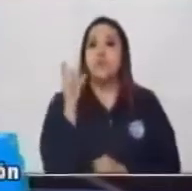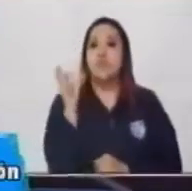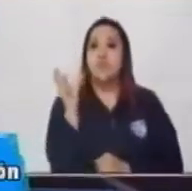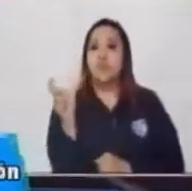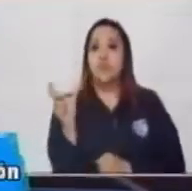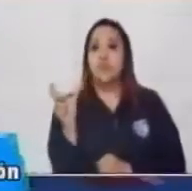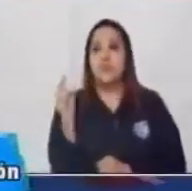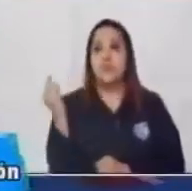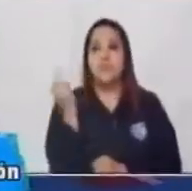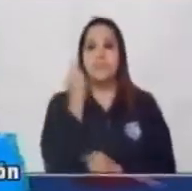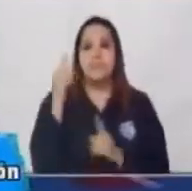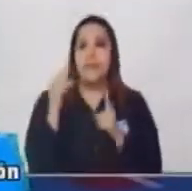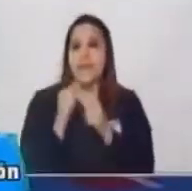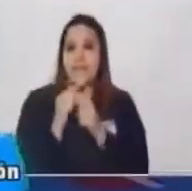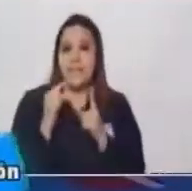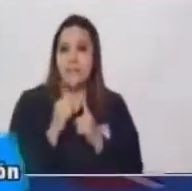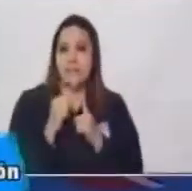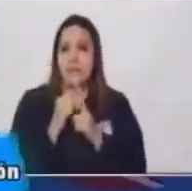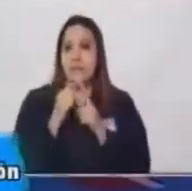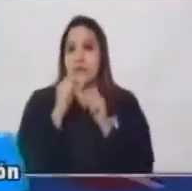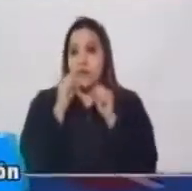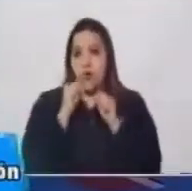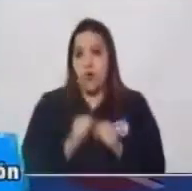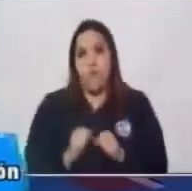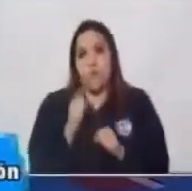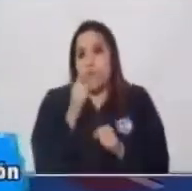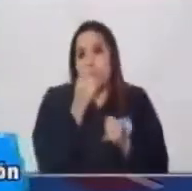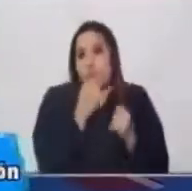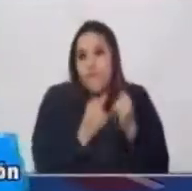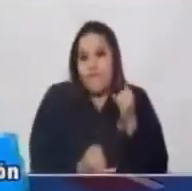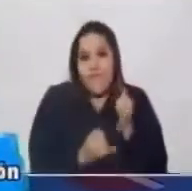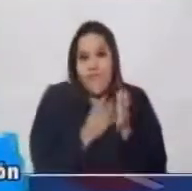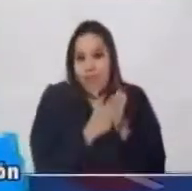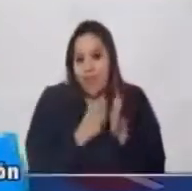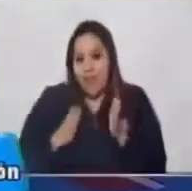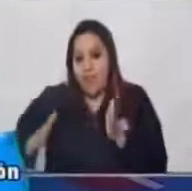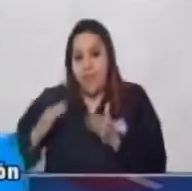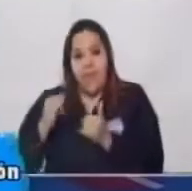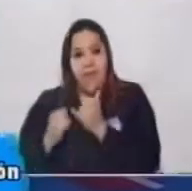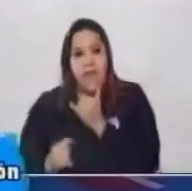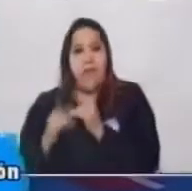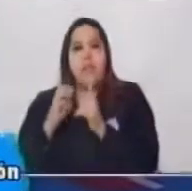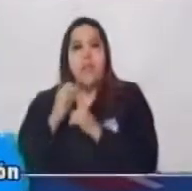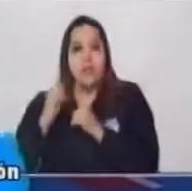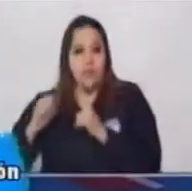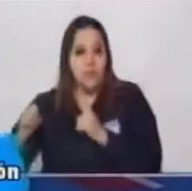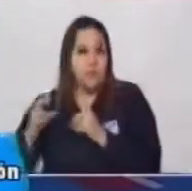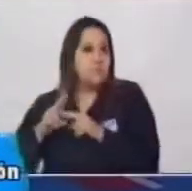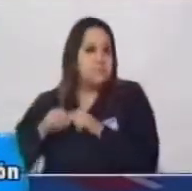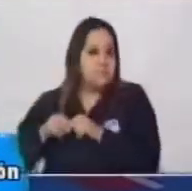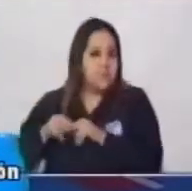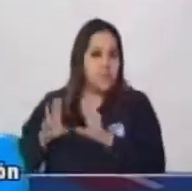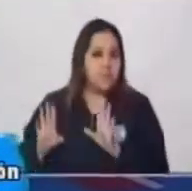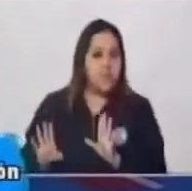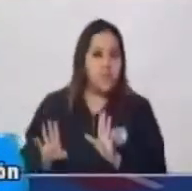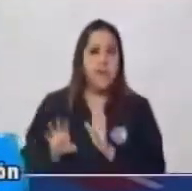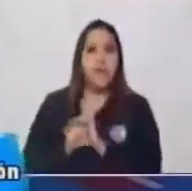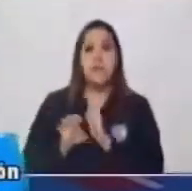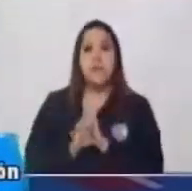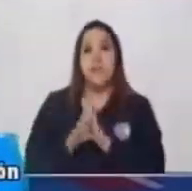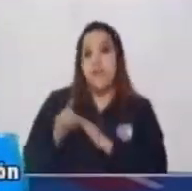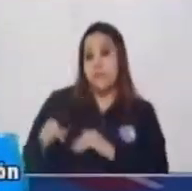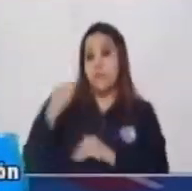primeras palabras o puede también encontrarse en la parte final de la oración, dependiendo de su estructura. El sujeto tiene un